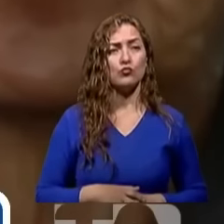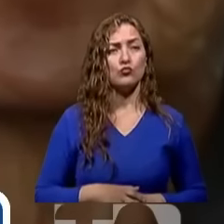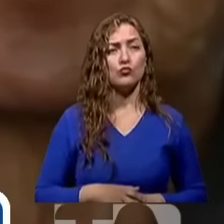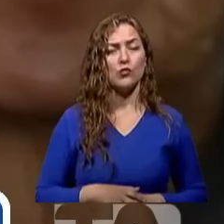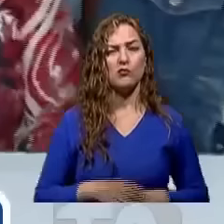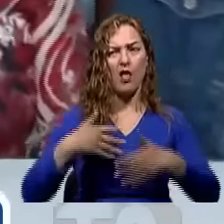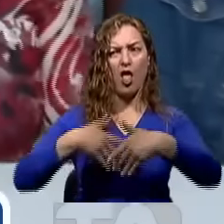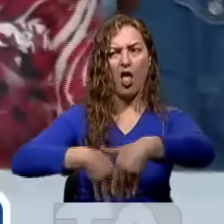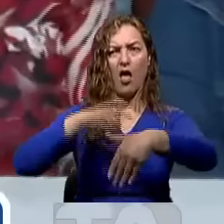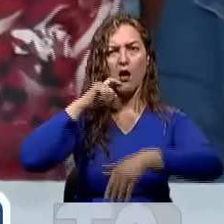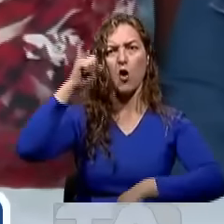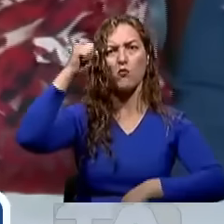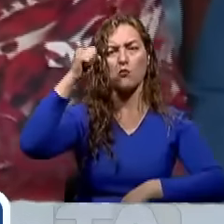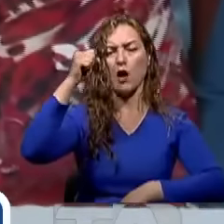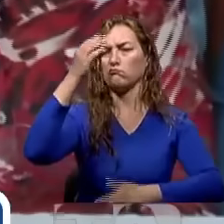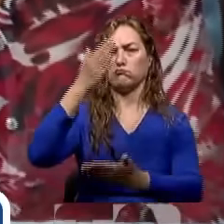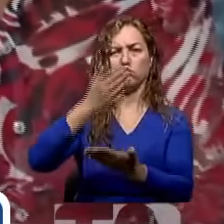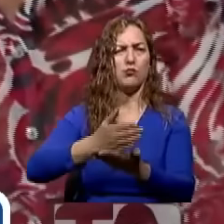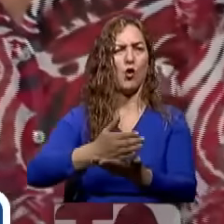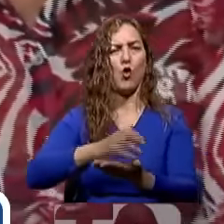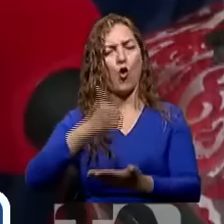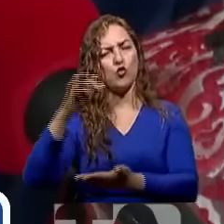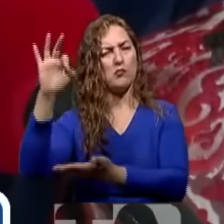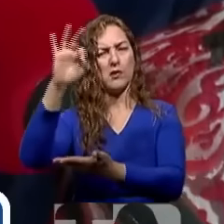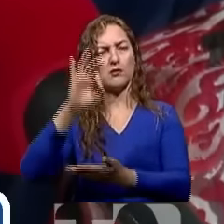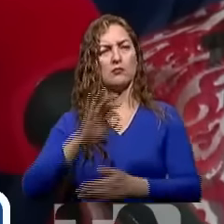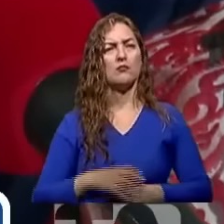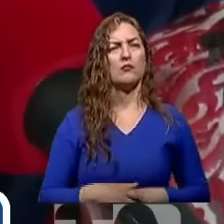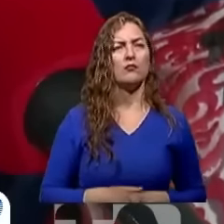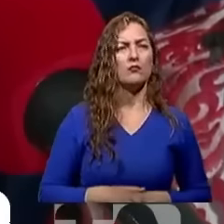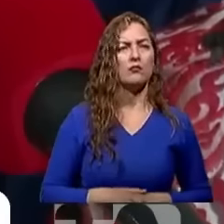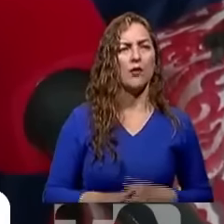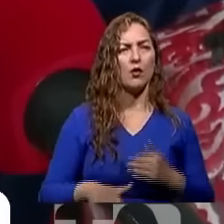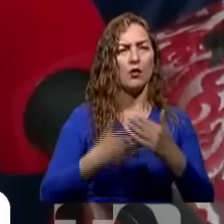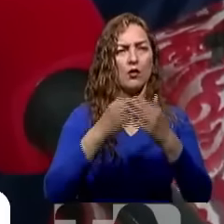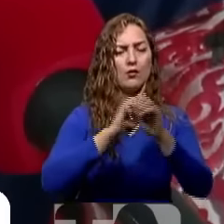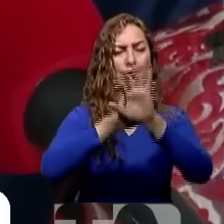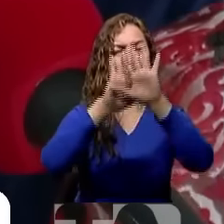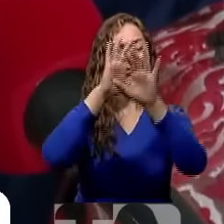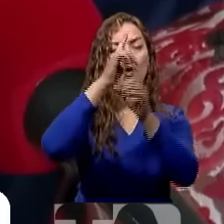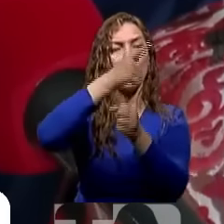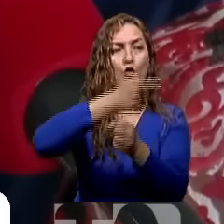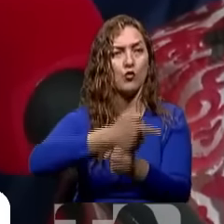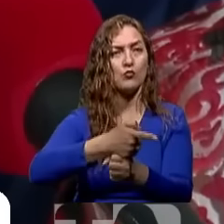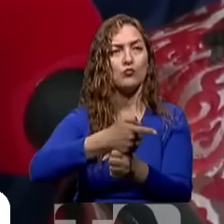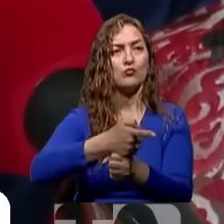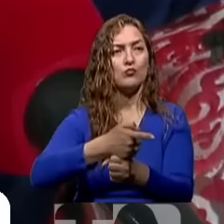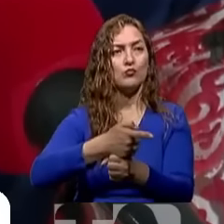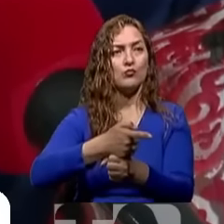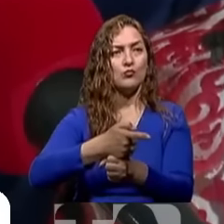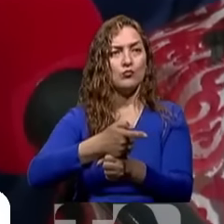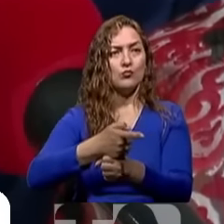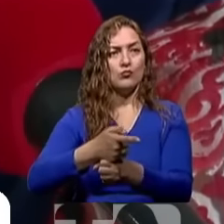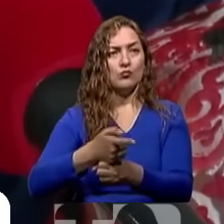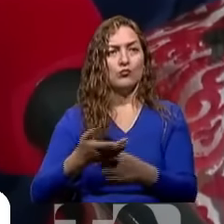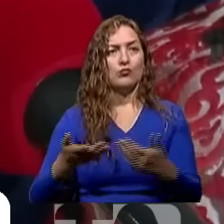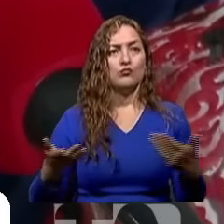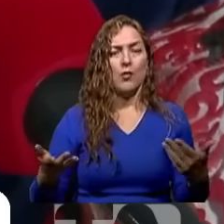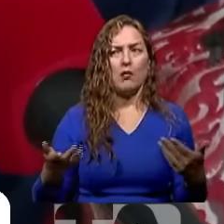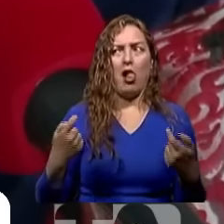las movilizaciones propuestas por otros representantes. Todos entendamos lo que dice la ordenanza y no nos dejemos llevar